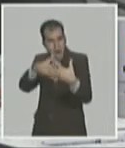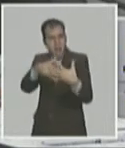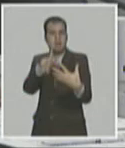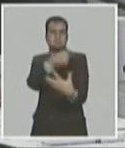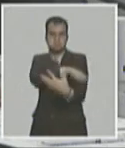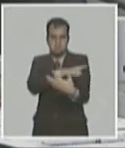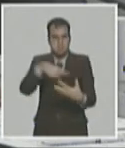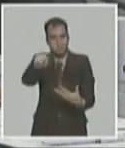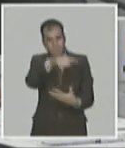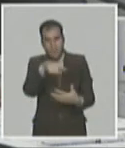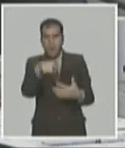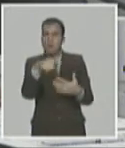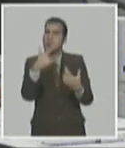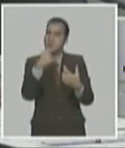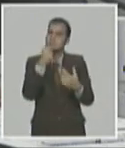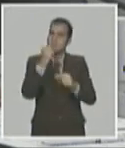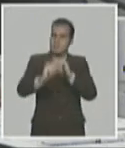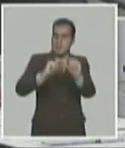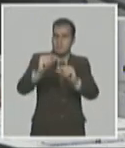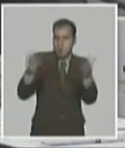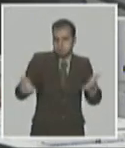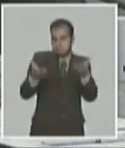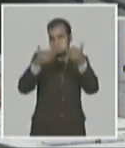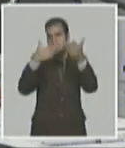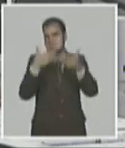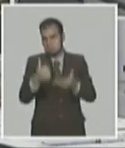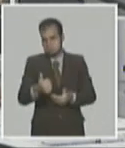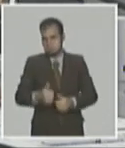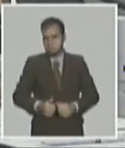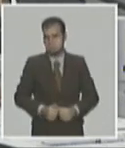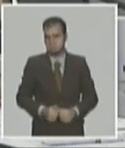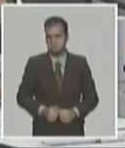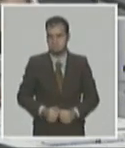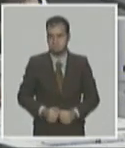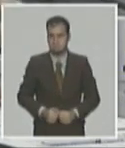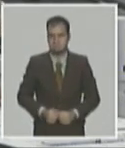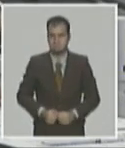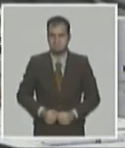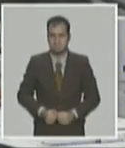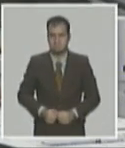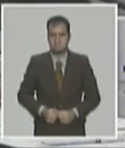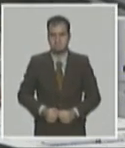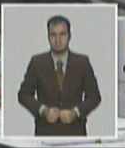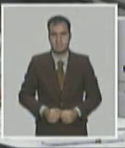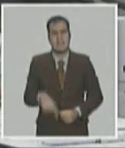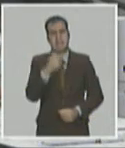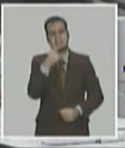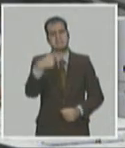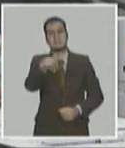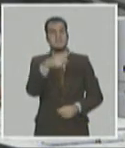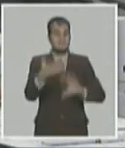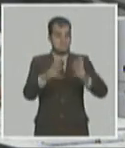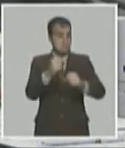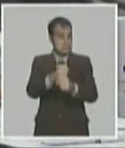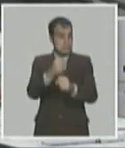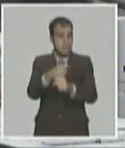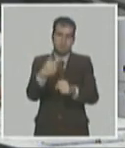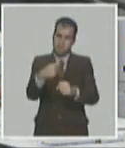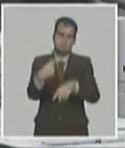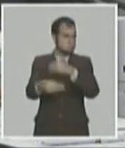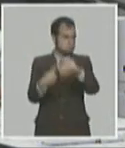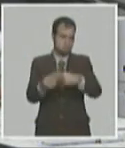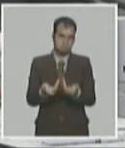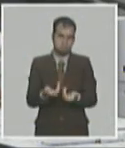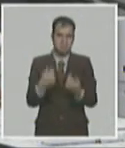de nuestra sociedad. Y se habla mucho de ese cambio en la dinámica quizás de la relación cada vez